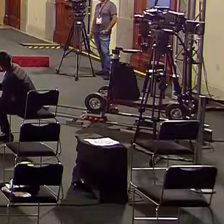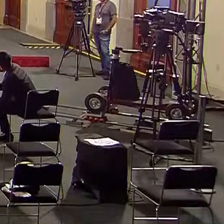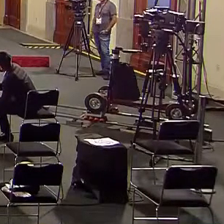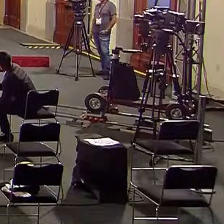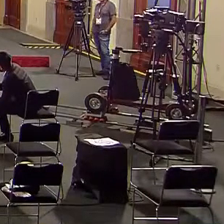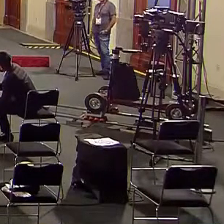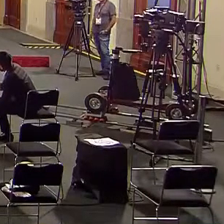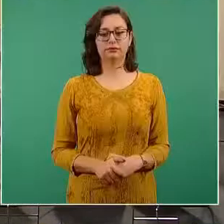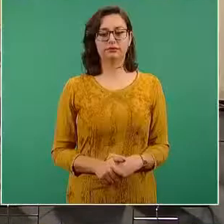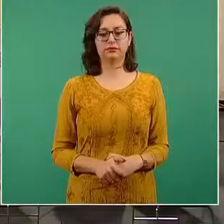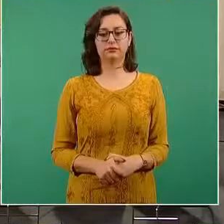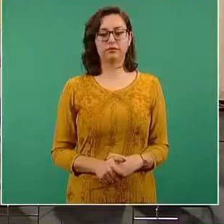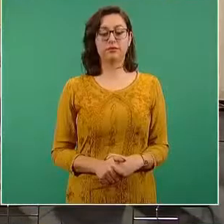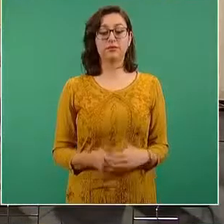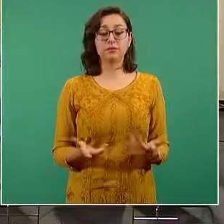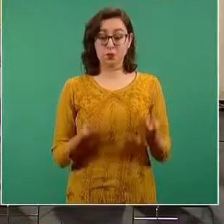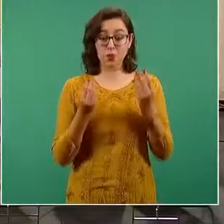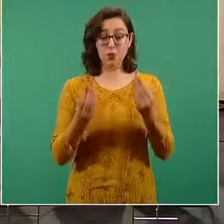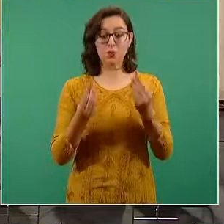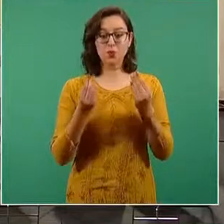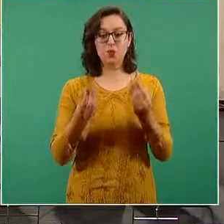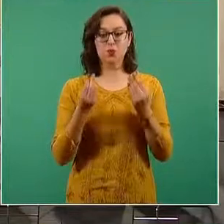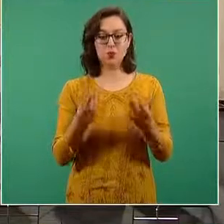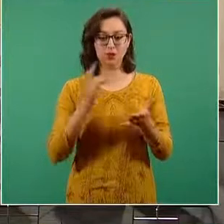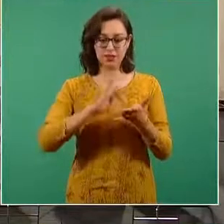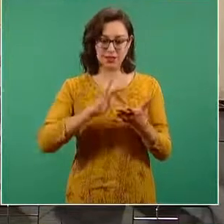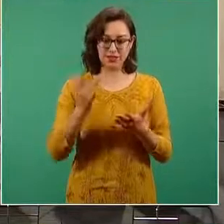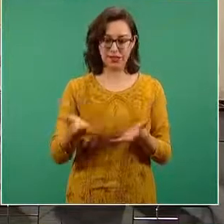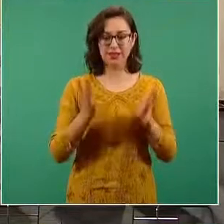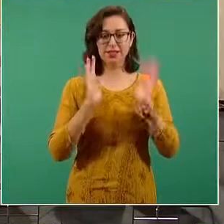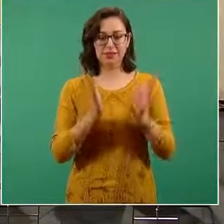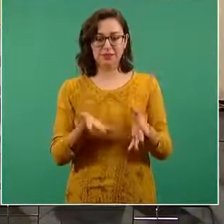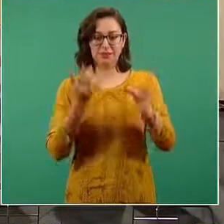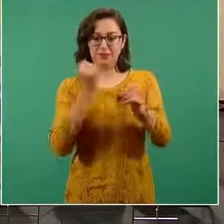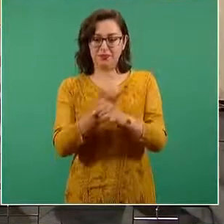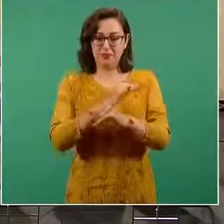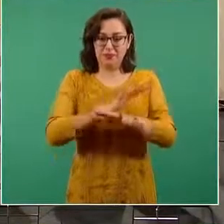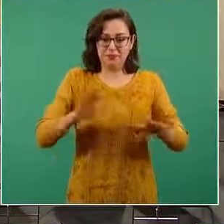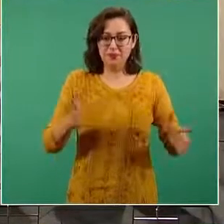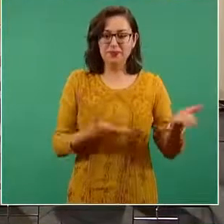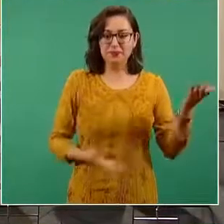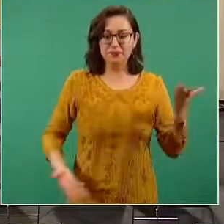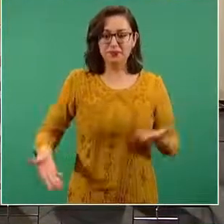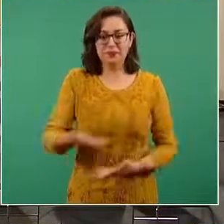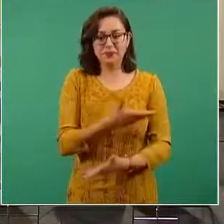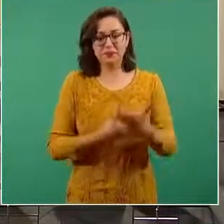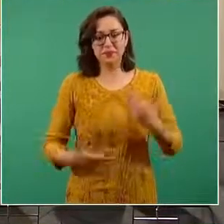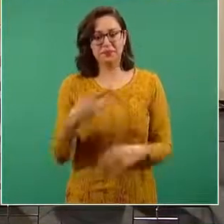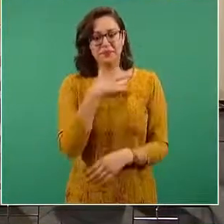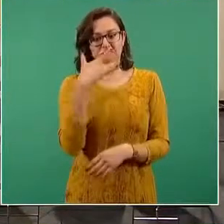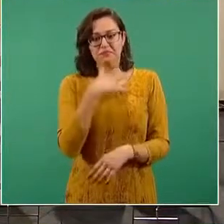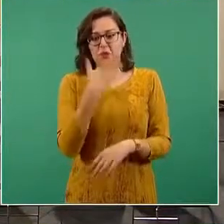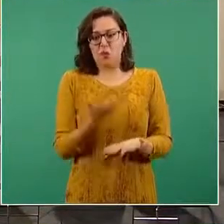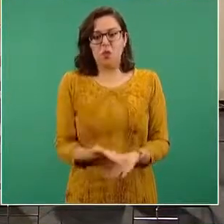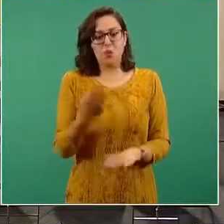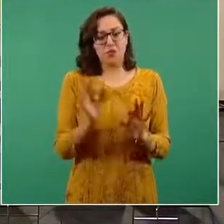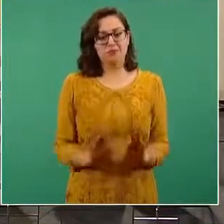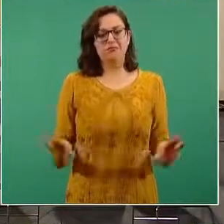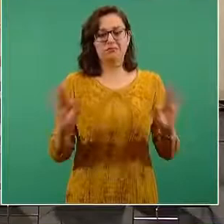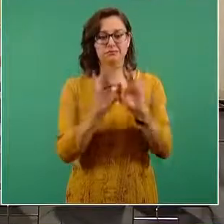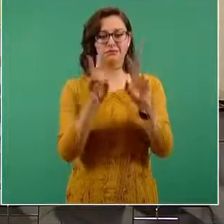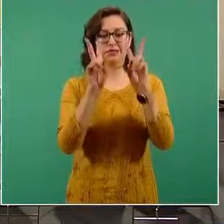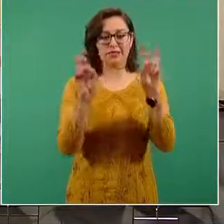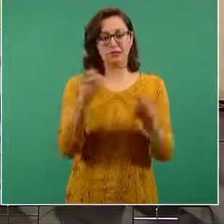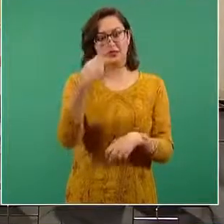muchas gracias por haber compartido esta información, creo que es sumamente relevante